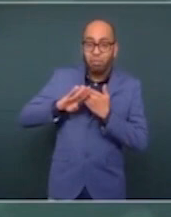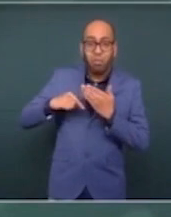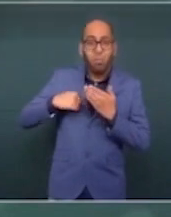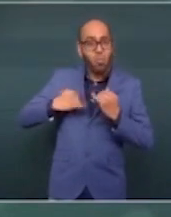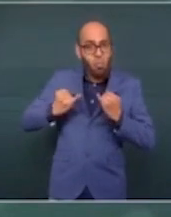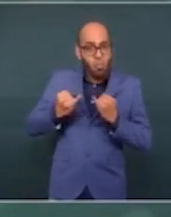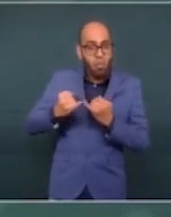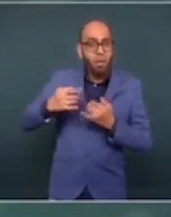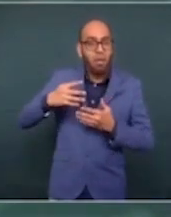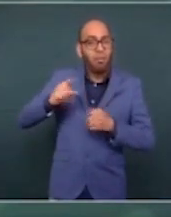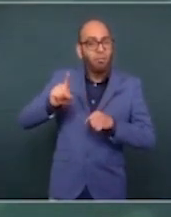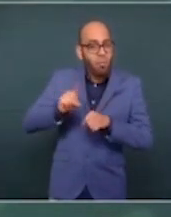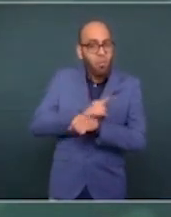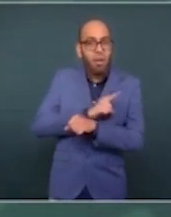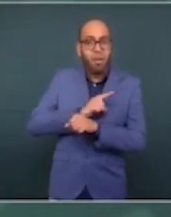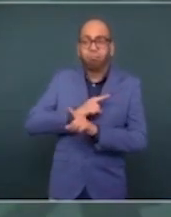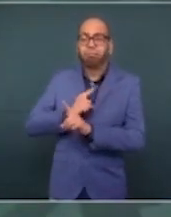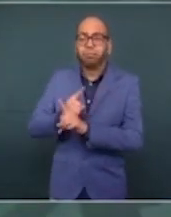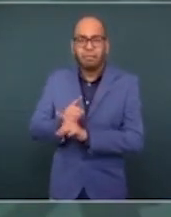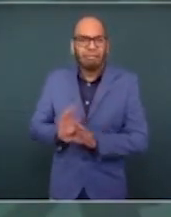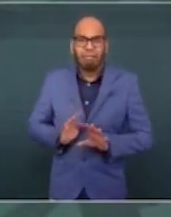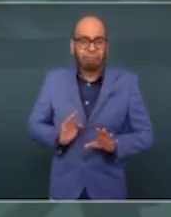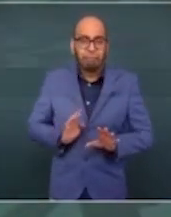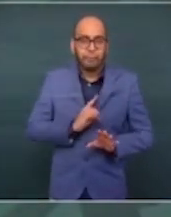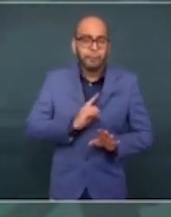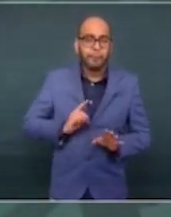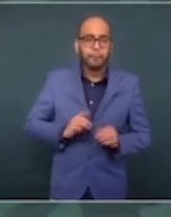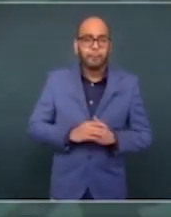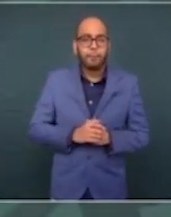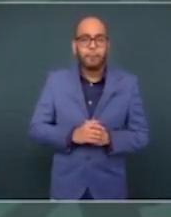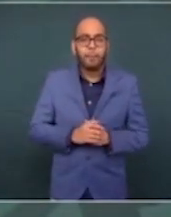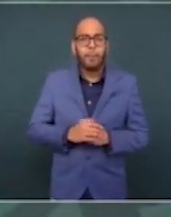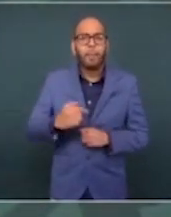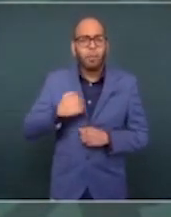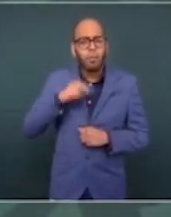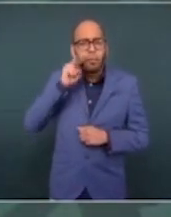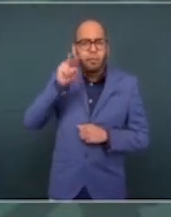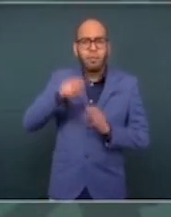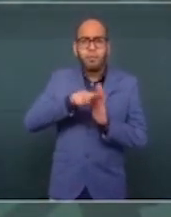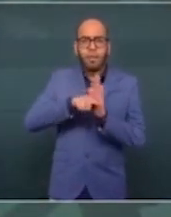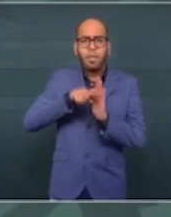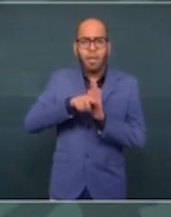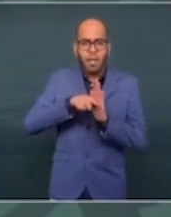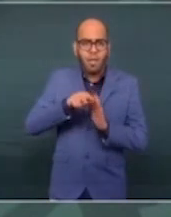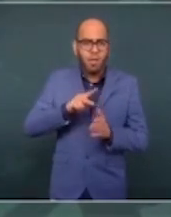vi en el video y me sentí orgulloso porque